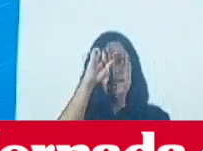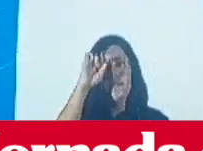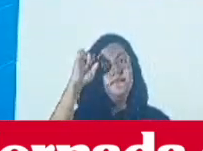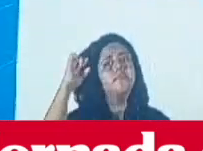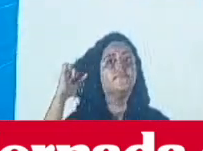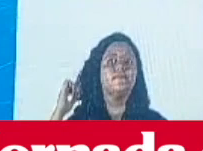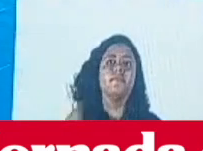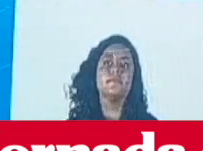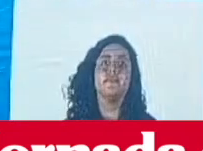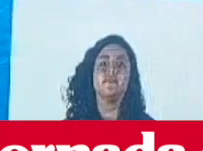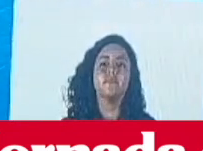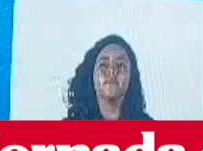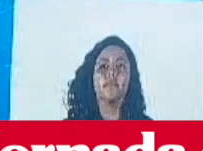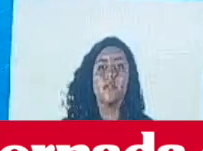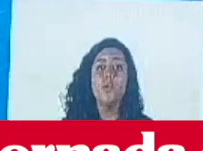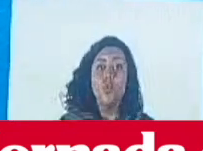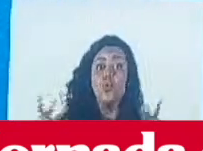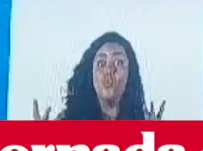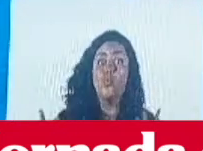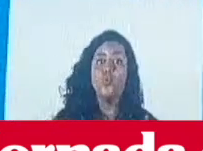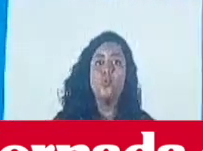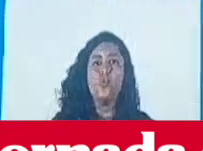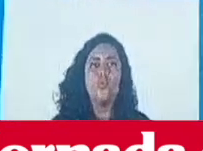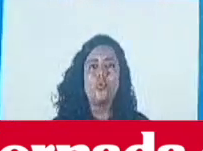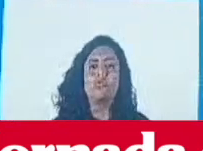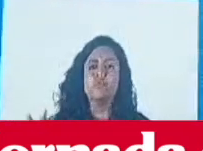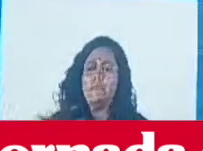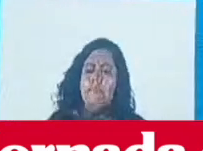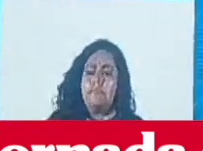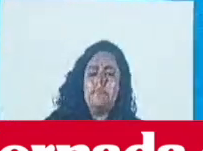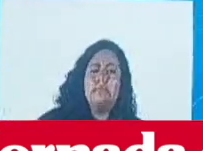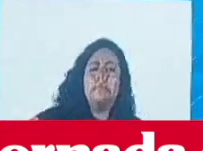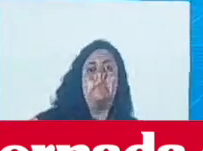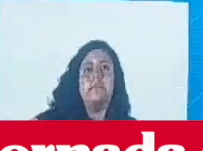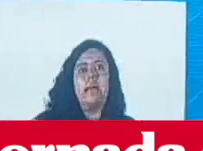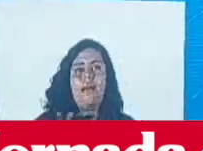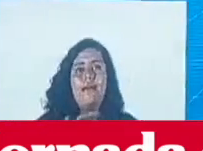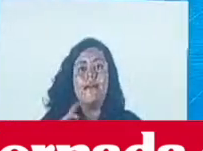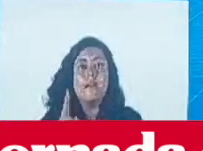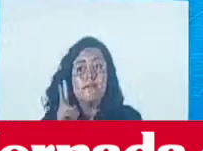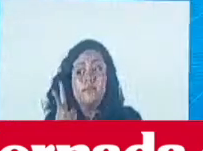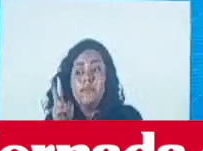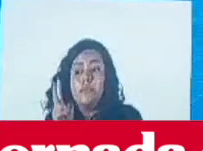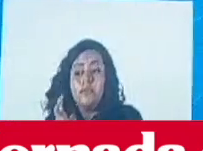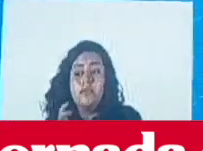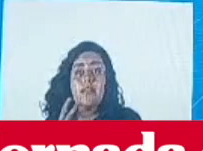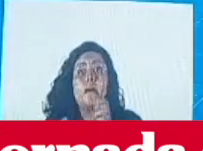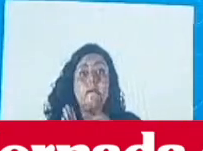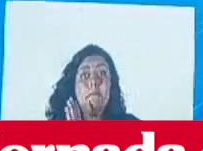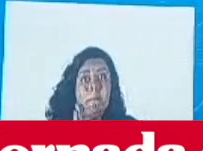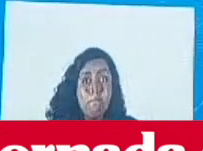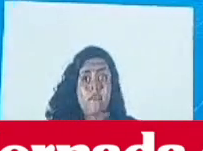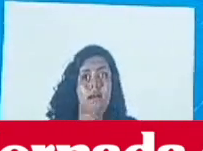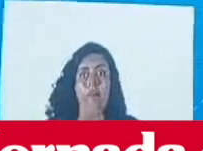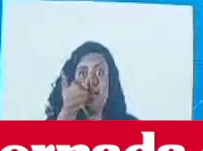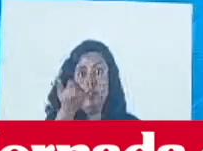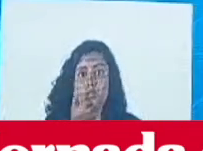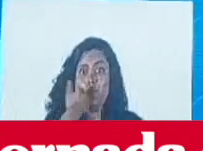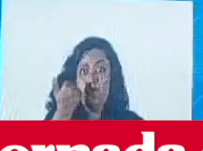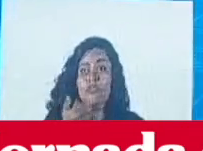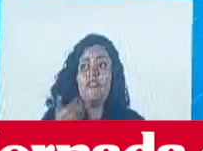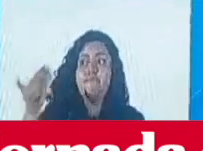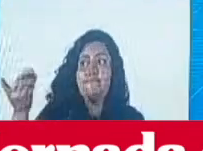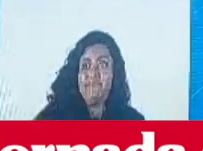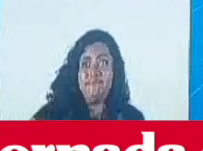espacios para recibir a más estudiantes de otras áreas del conocimiento. Tenemos